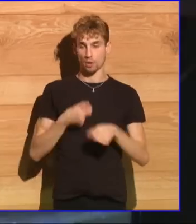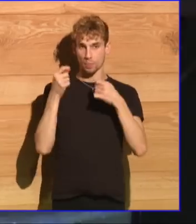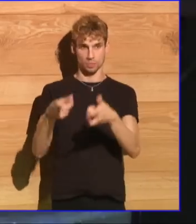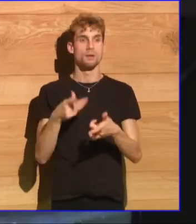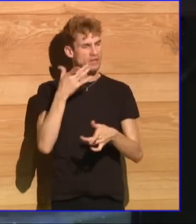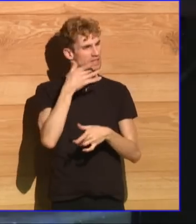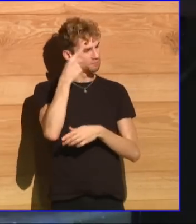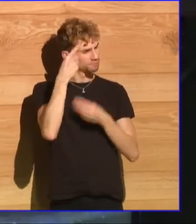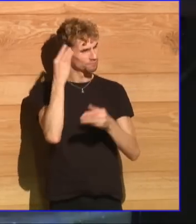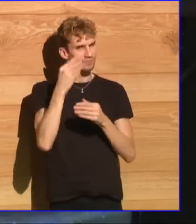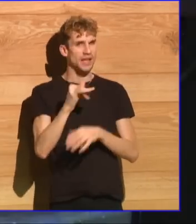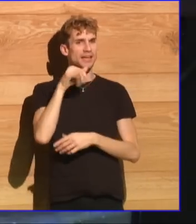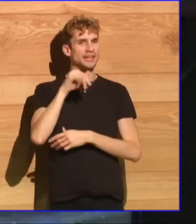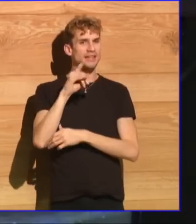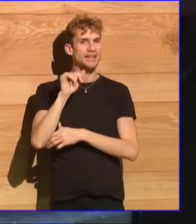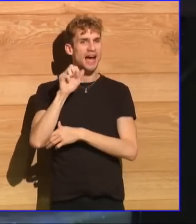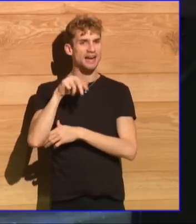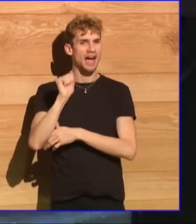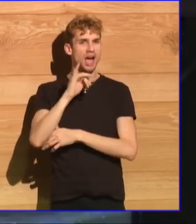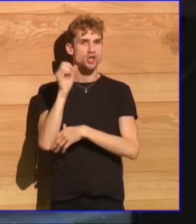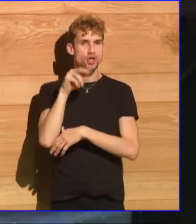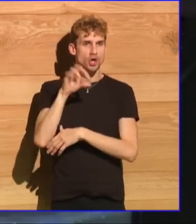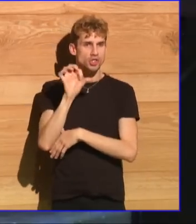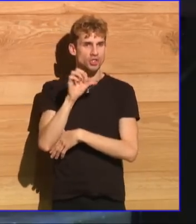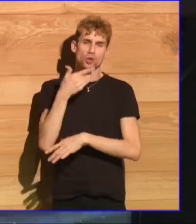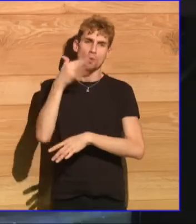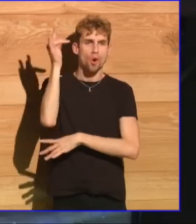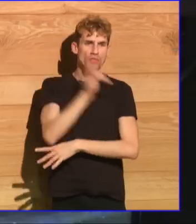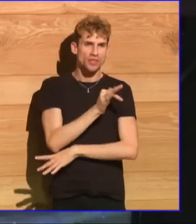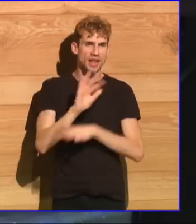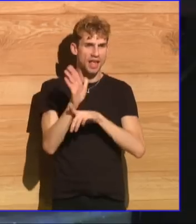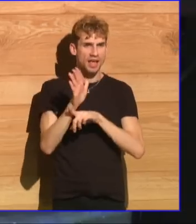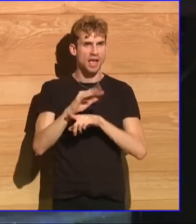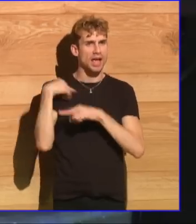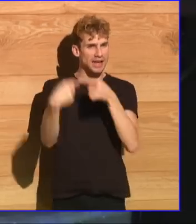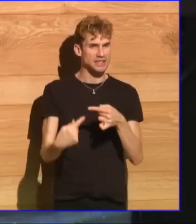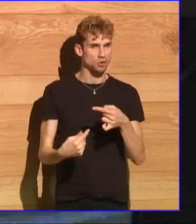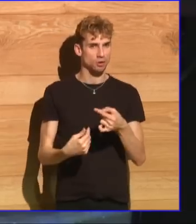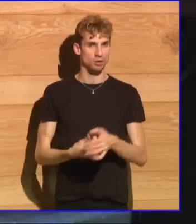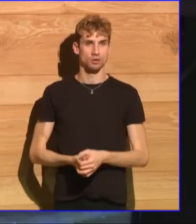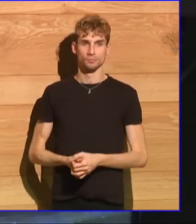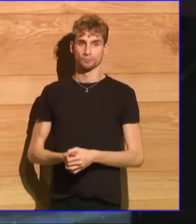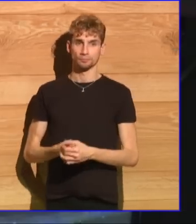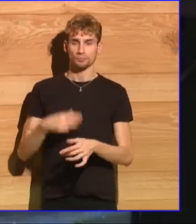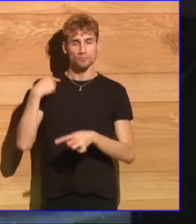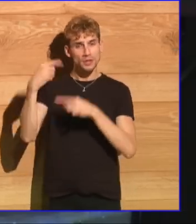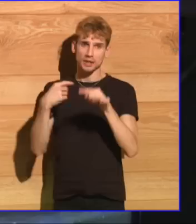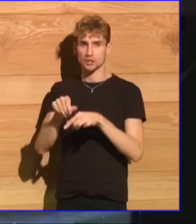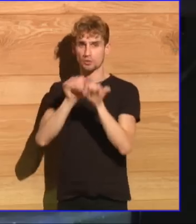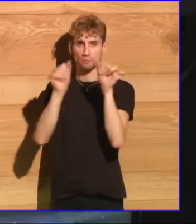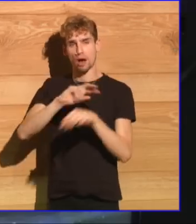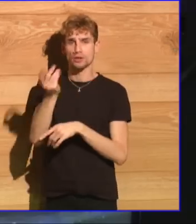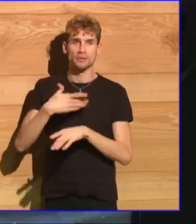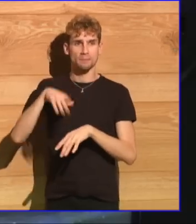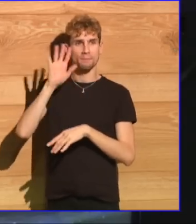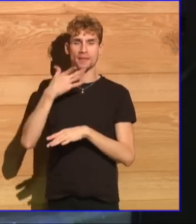en Indiana Jones, es cine clásico. Es cine clásico. En este caso es cine clásico en otro sentido, pero parece que es